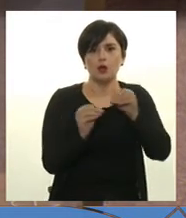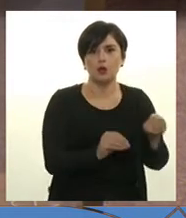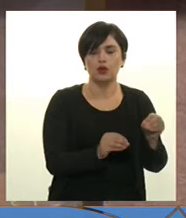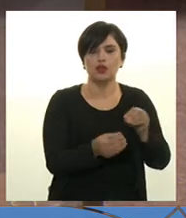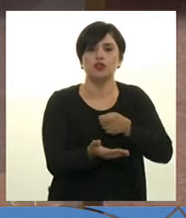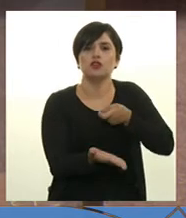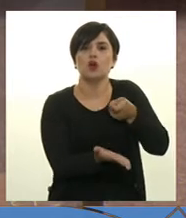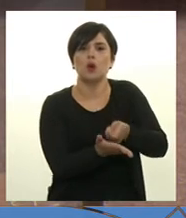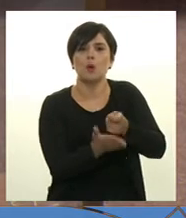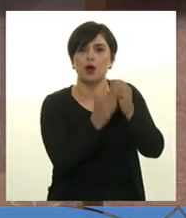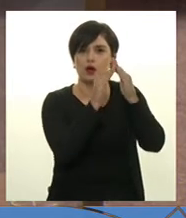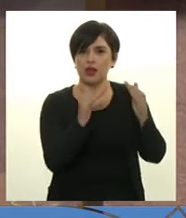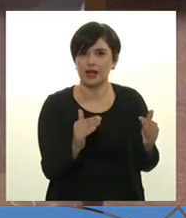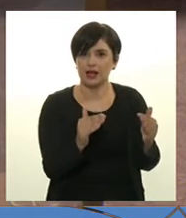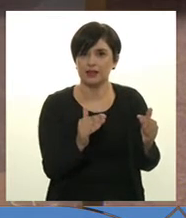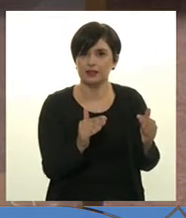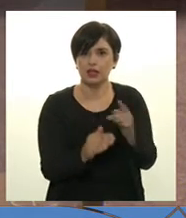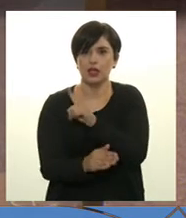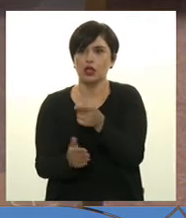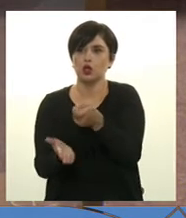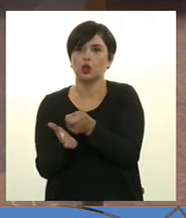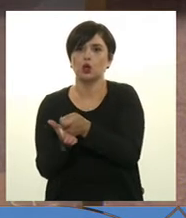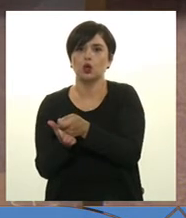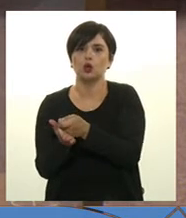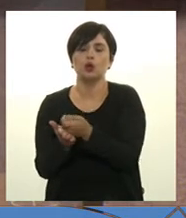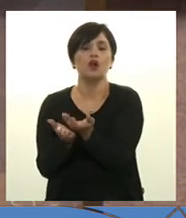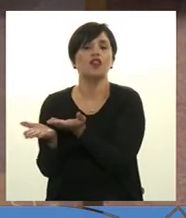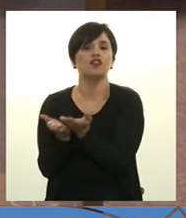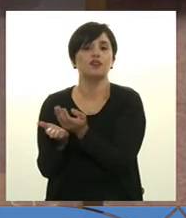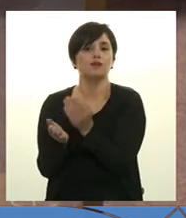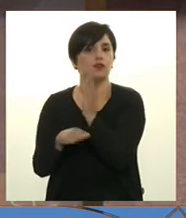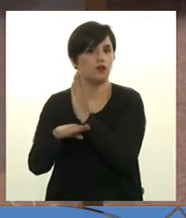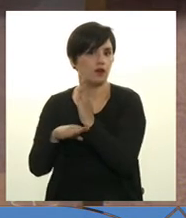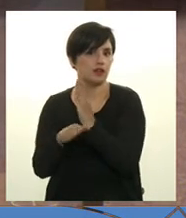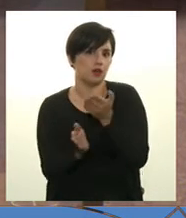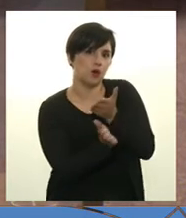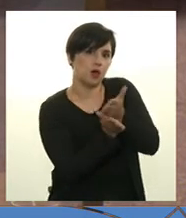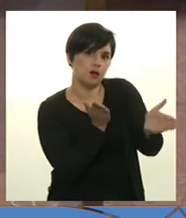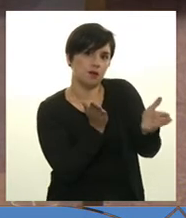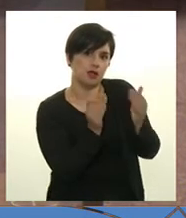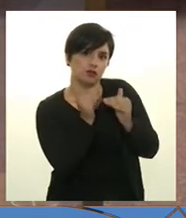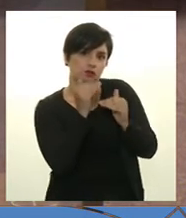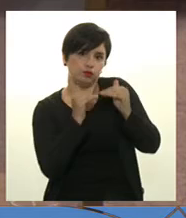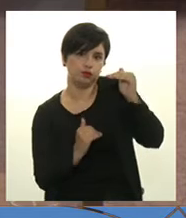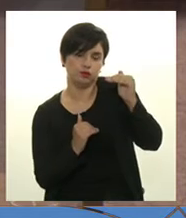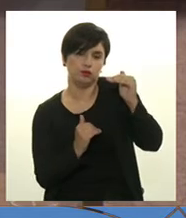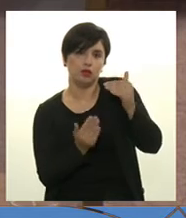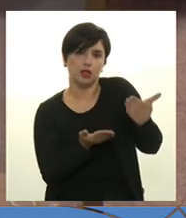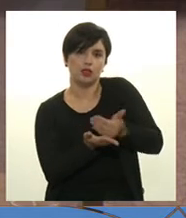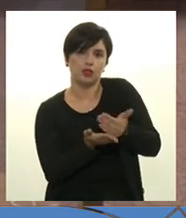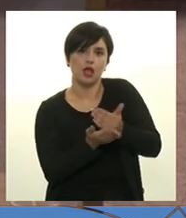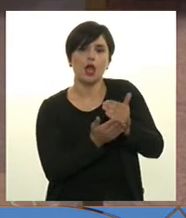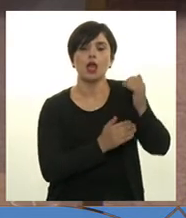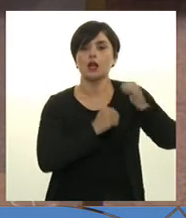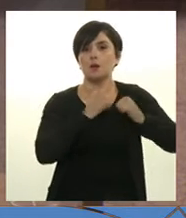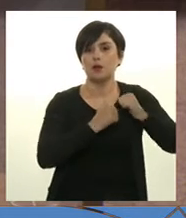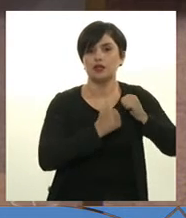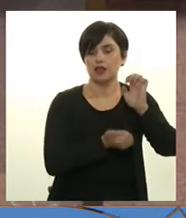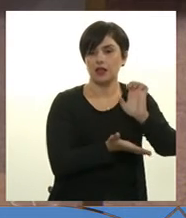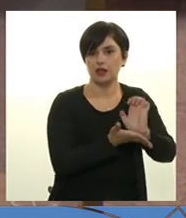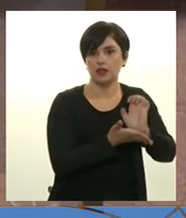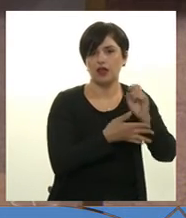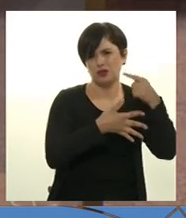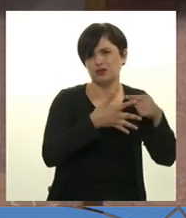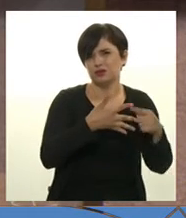el no cobro y postergación de las cuentas de servicios básicos la eliminación de la brecha salarial de género de empresas de estado entre otras